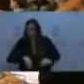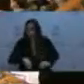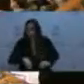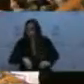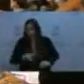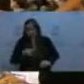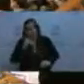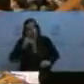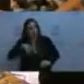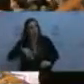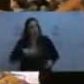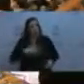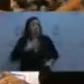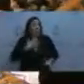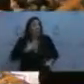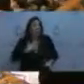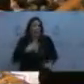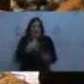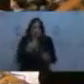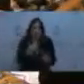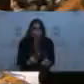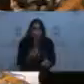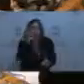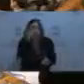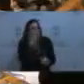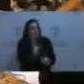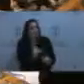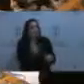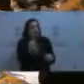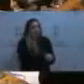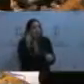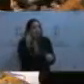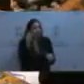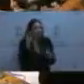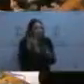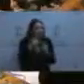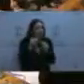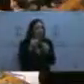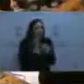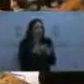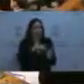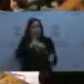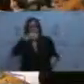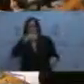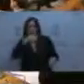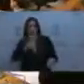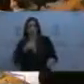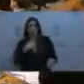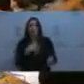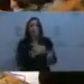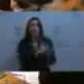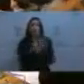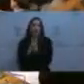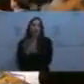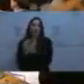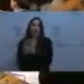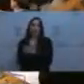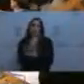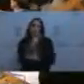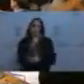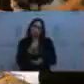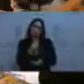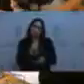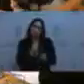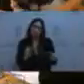reconociendo que puede ser incómodo escuchar la conversación y el murmullo cuando alguien está interviniendo, y lo rogaría a todos con atención. Así que puede usted